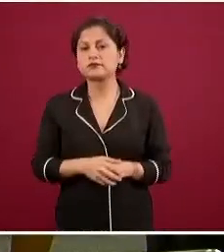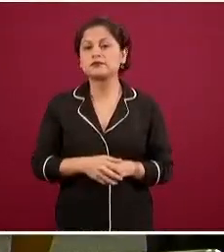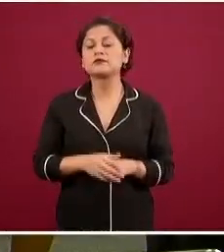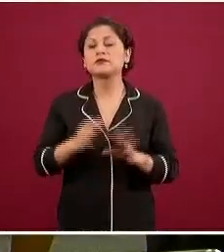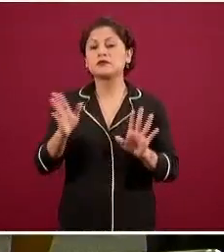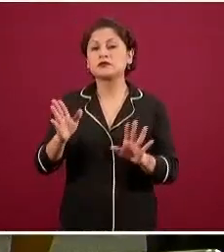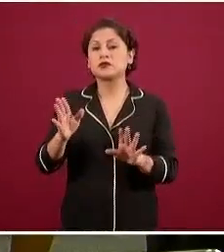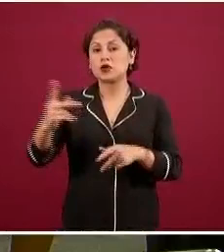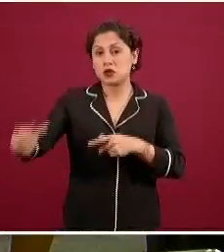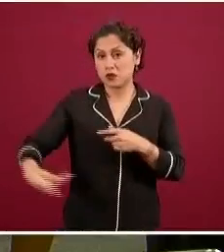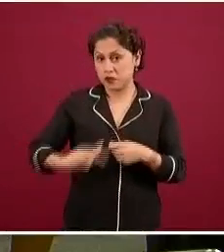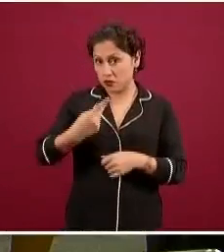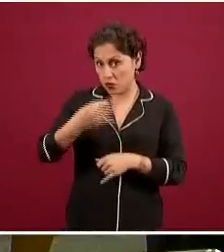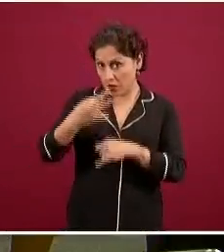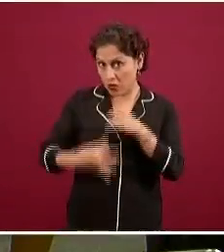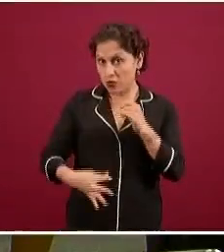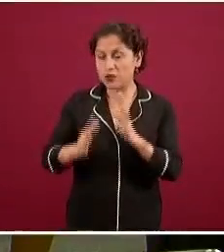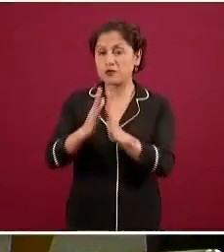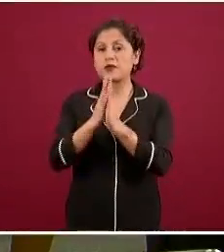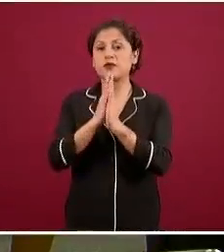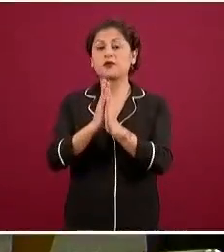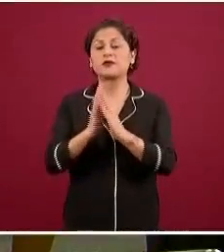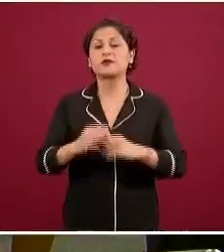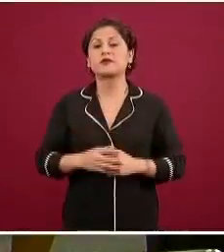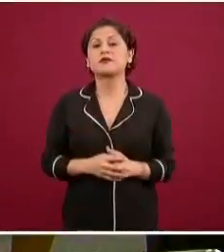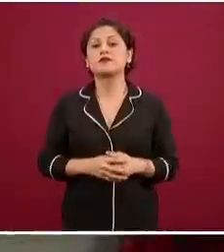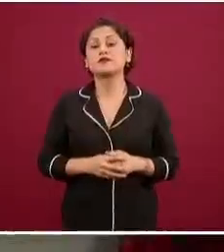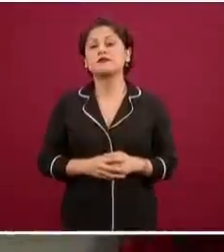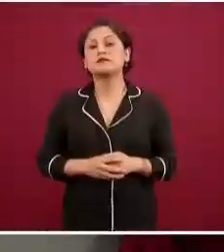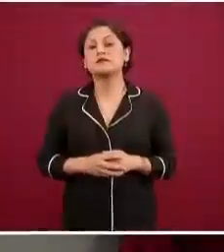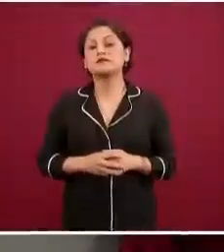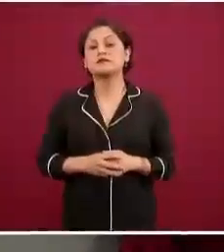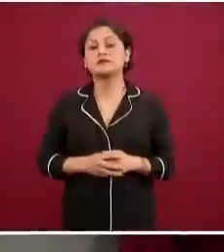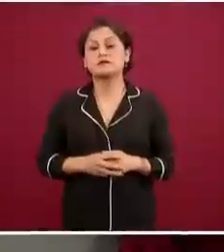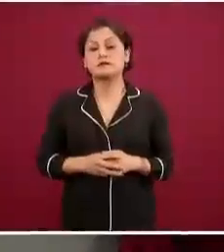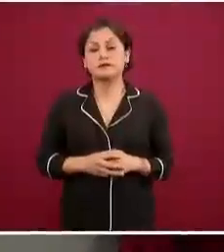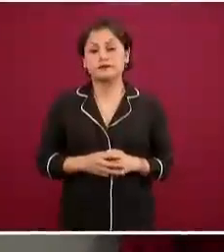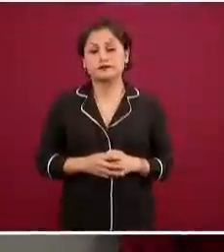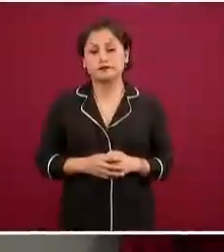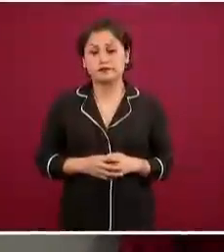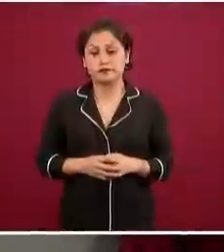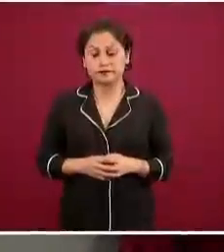seguimos. Perfecto, por favor. Gracias, doctor. El